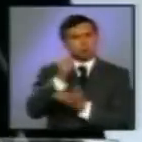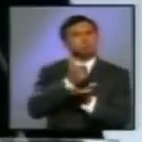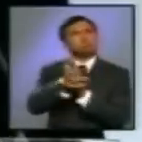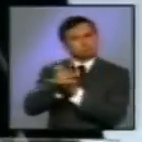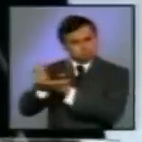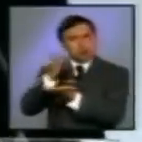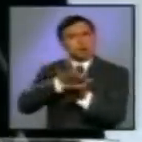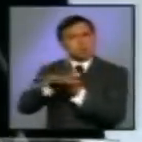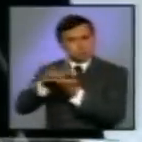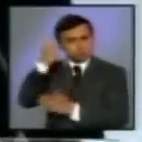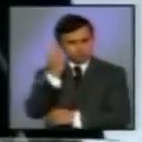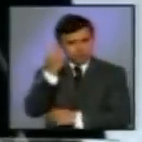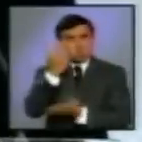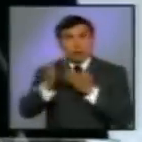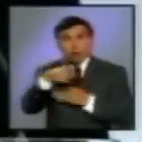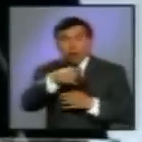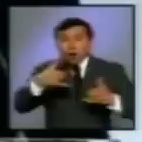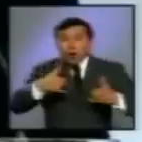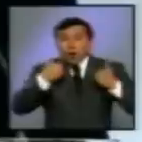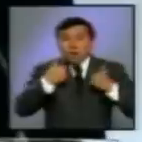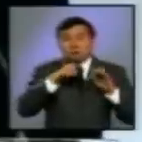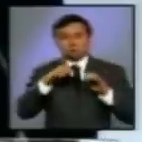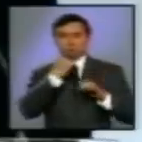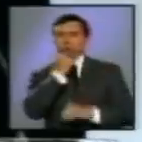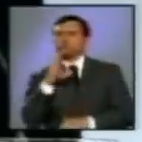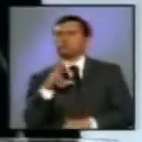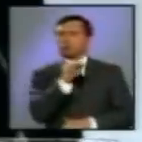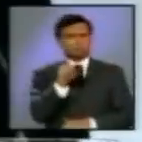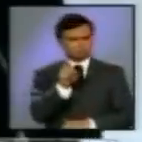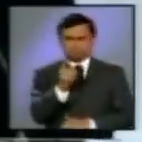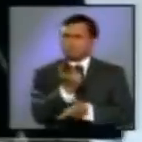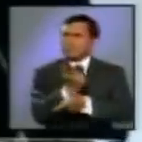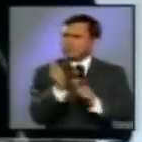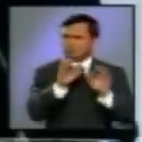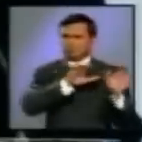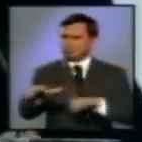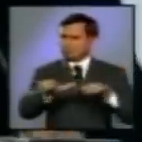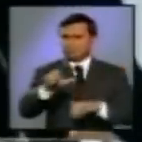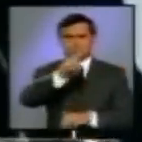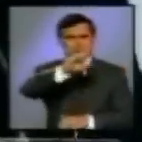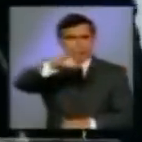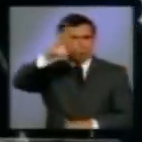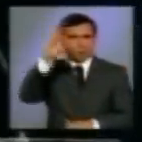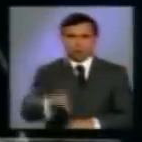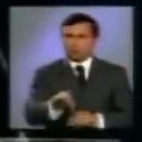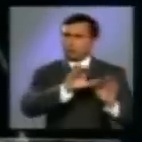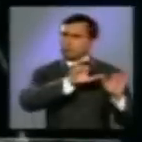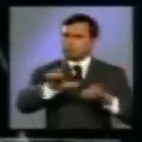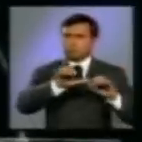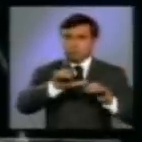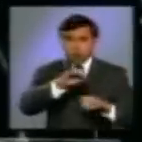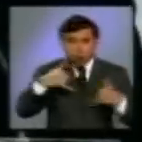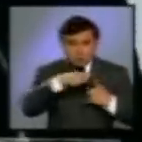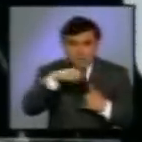joven sea rechazado. 100% de inscripción a todos los jóvenes que quieren estudiar en las universidades